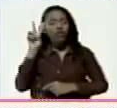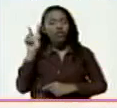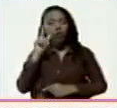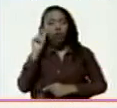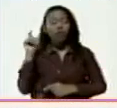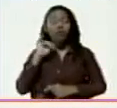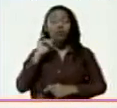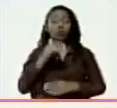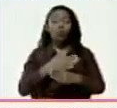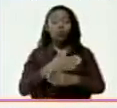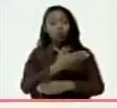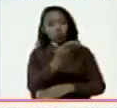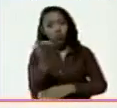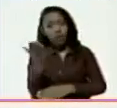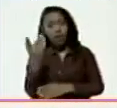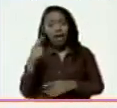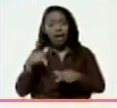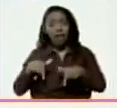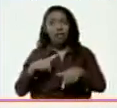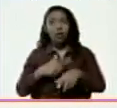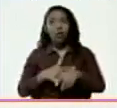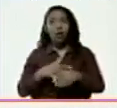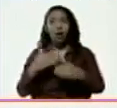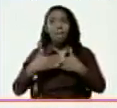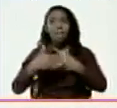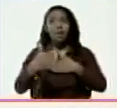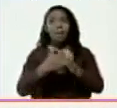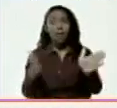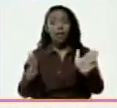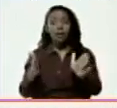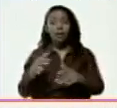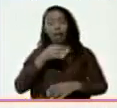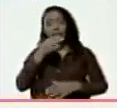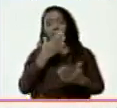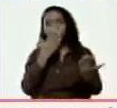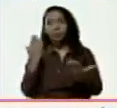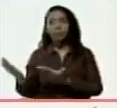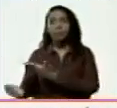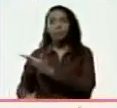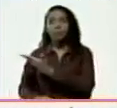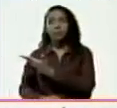información que podemos aportar a esta fábrica por supuesto se amplia en las próximas emisiones de la noticia adelante